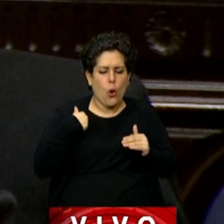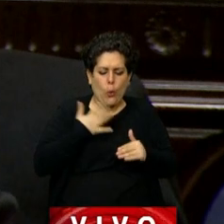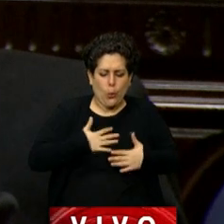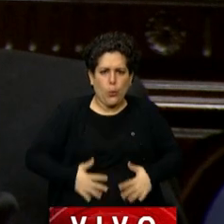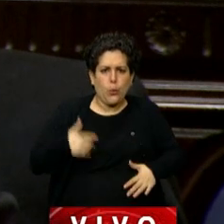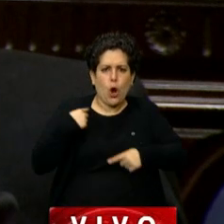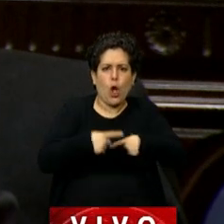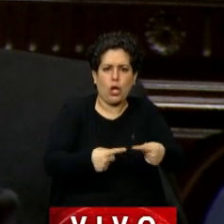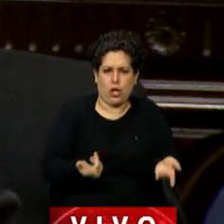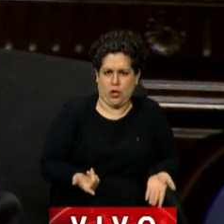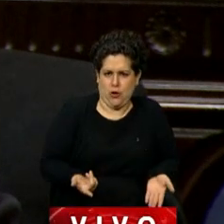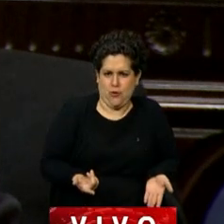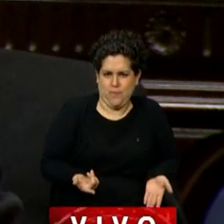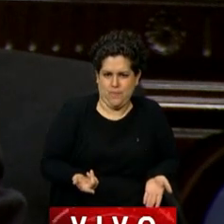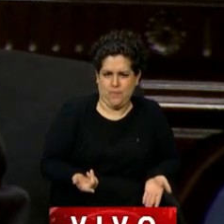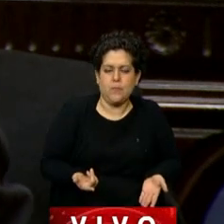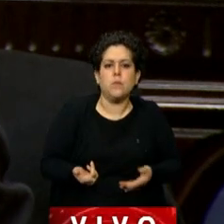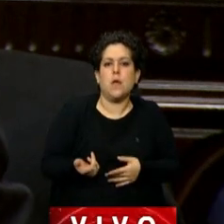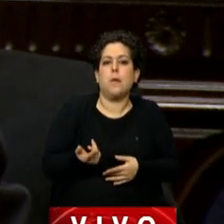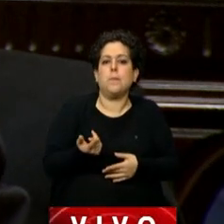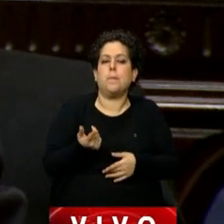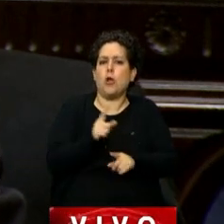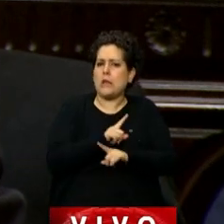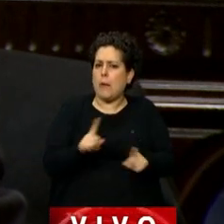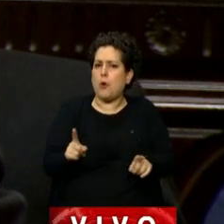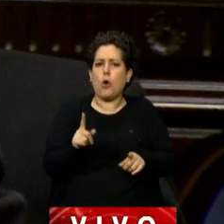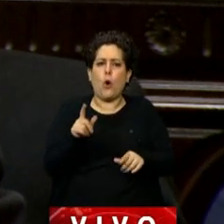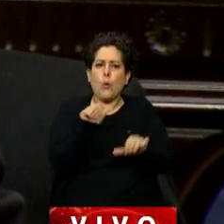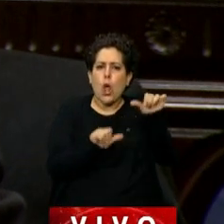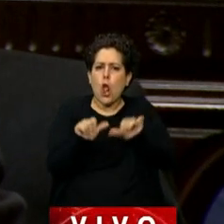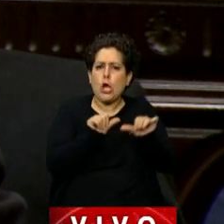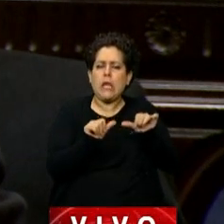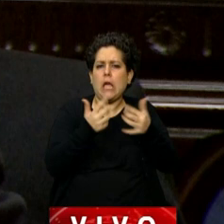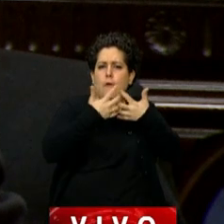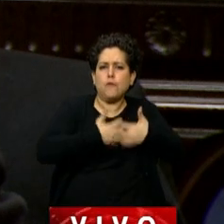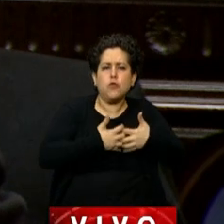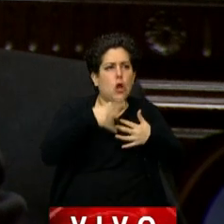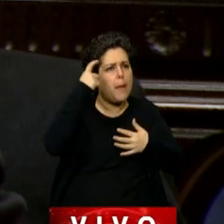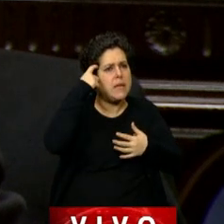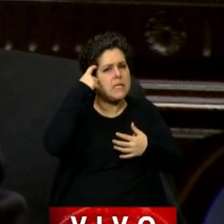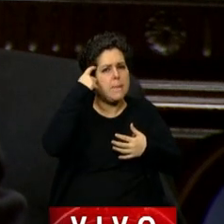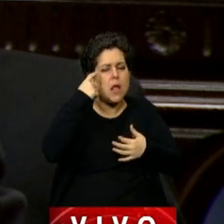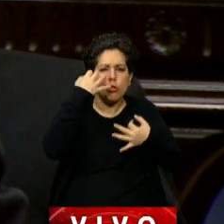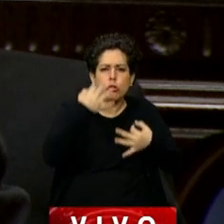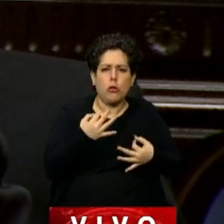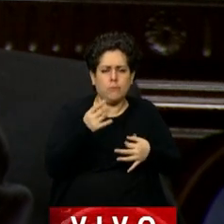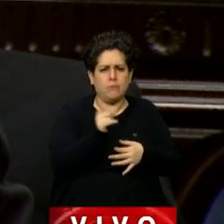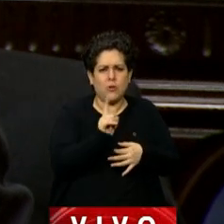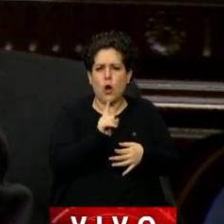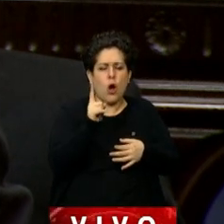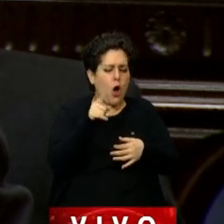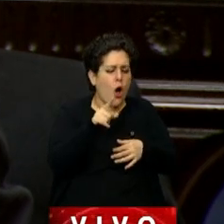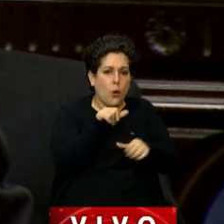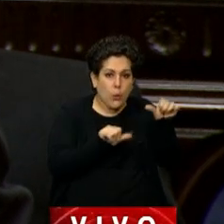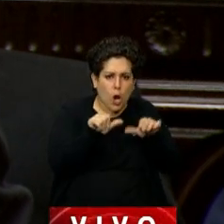Señor presidente, tampoco en la biología funciona mucho el pensamiento binario. Hay que tener